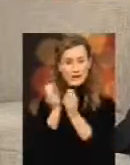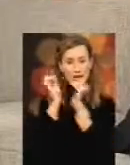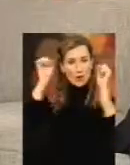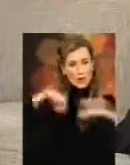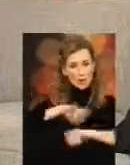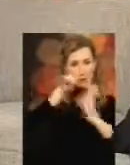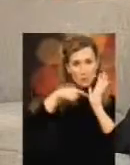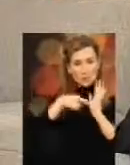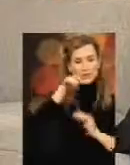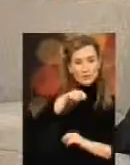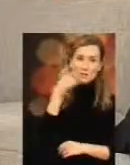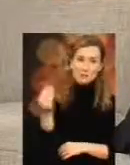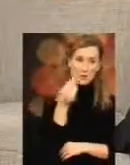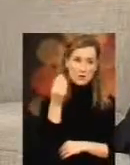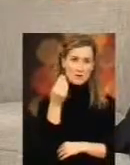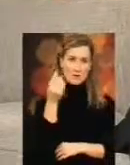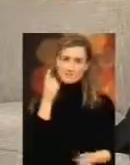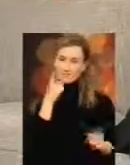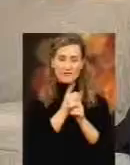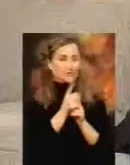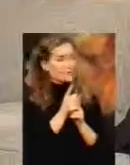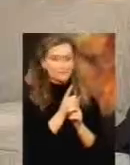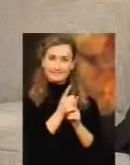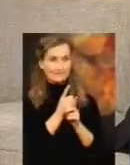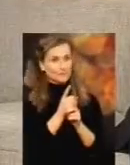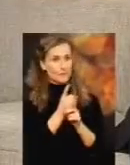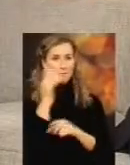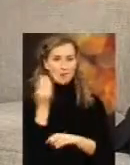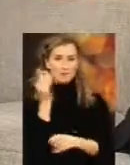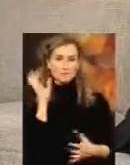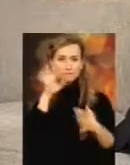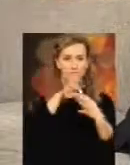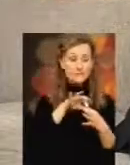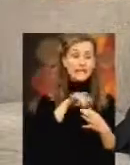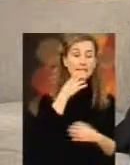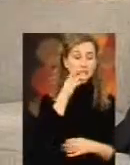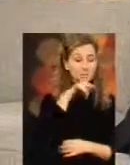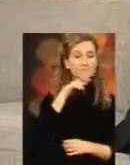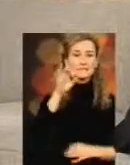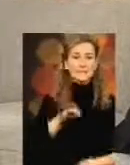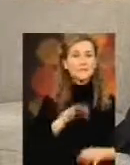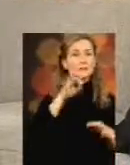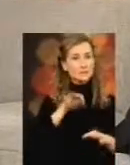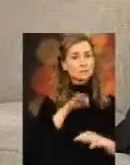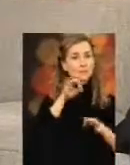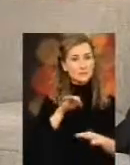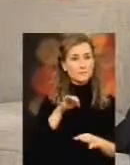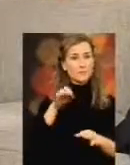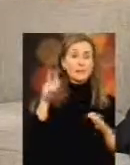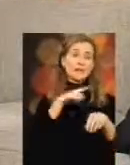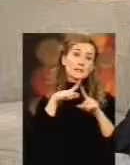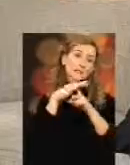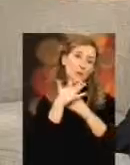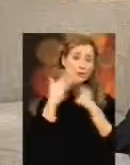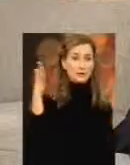consenso es siempre mucho más útil que el enfrentamiento sistemático. Y si eso es siempre así, en los